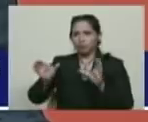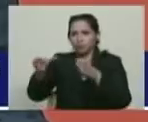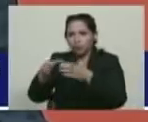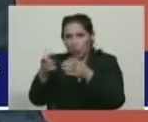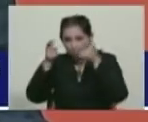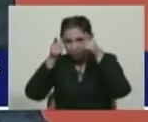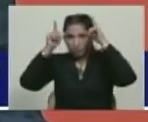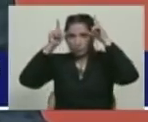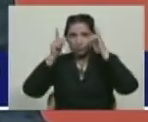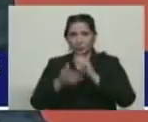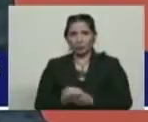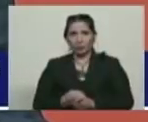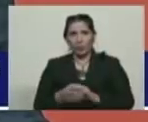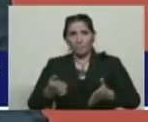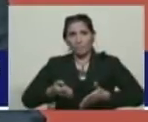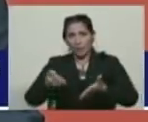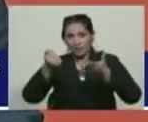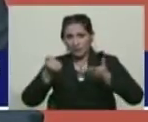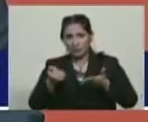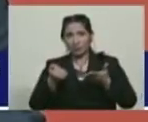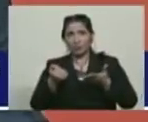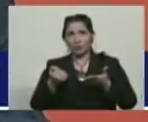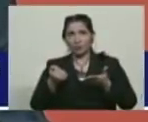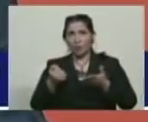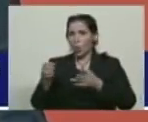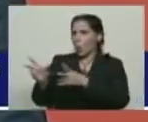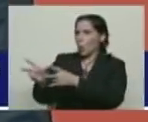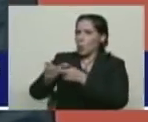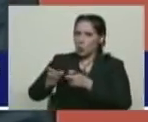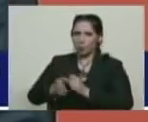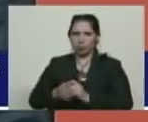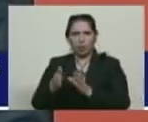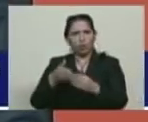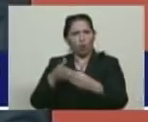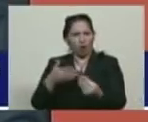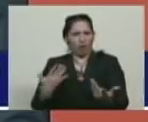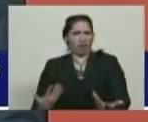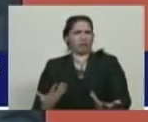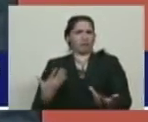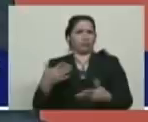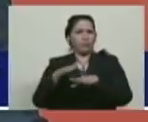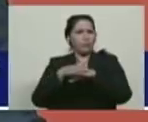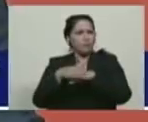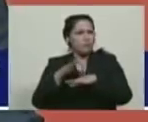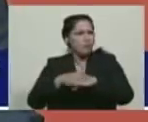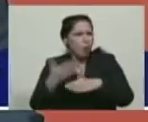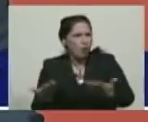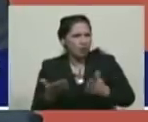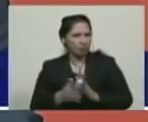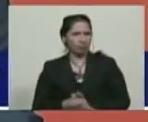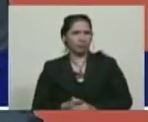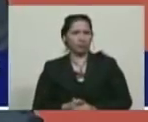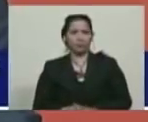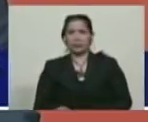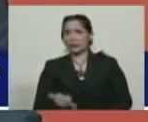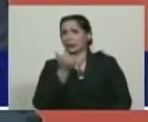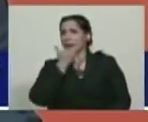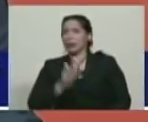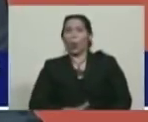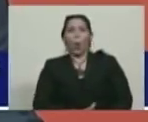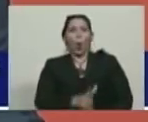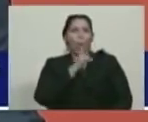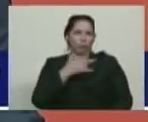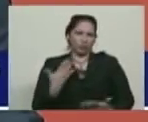beneficiados de estos mataderos les cobraban incluso en dólares muy grave los